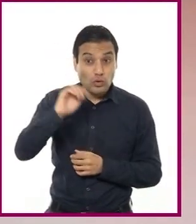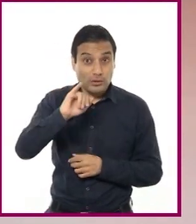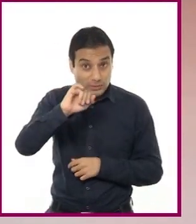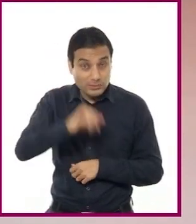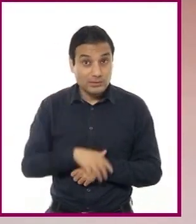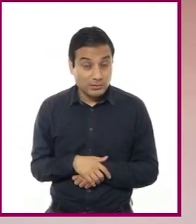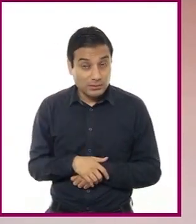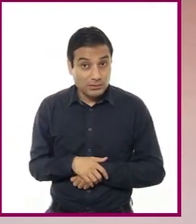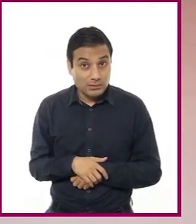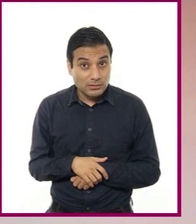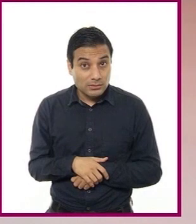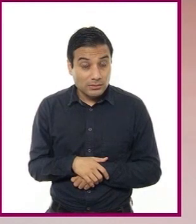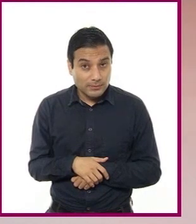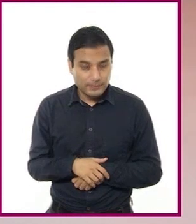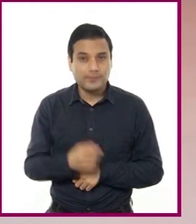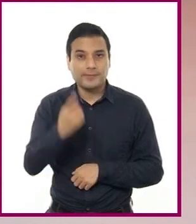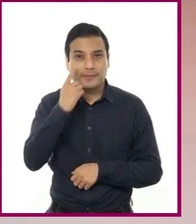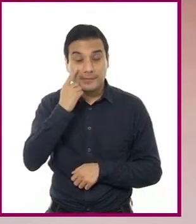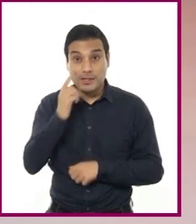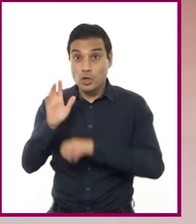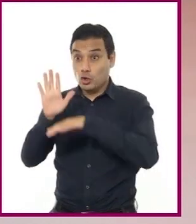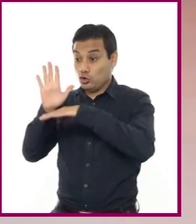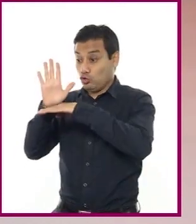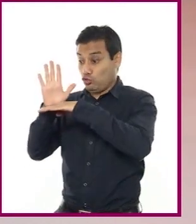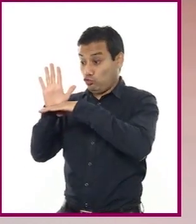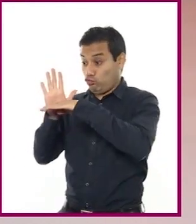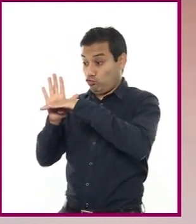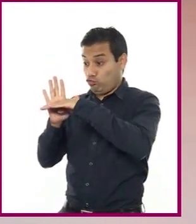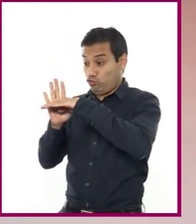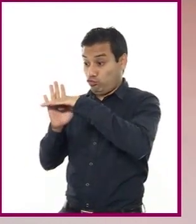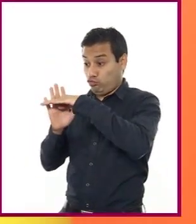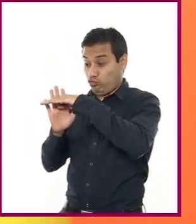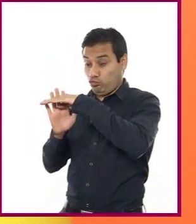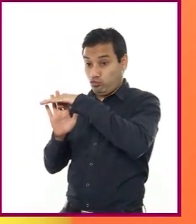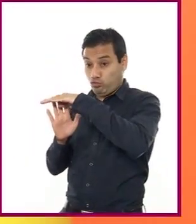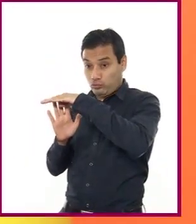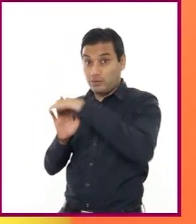forma directa, sino por el reflejo de esta en la luna.